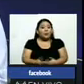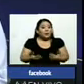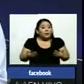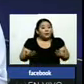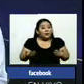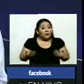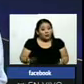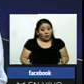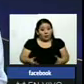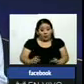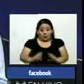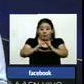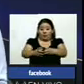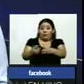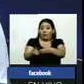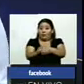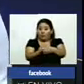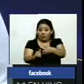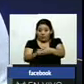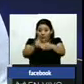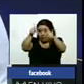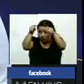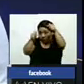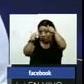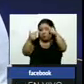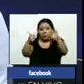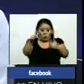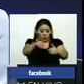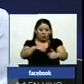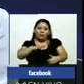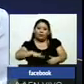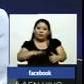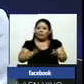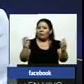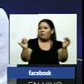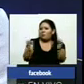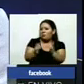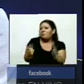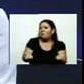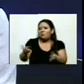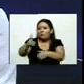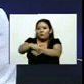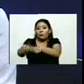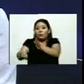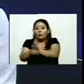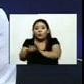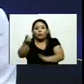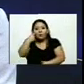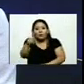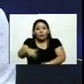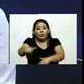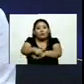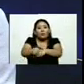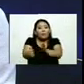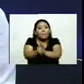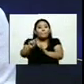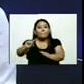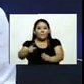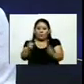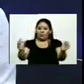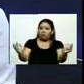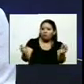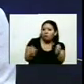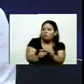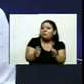Y una delegación de la Organización de las Naciones Unidas se reunió esta tarde con diputados en la Asamblea Legislativa en el primer acercamiento que tienen